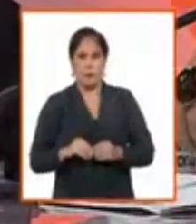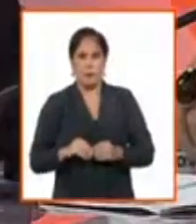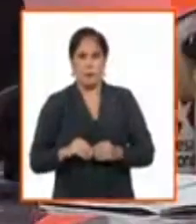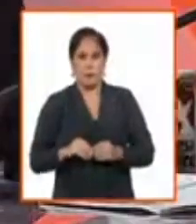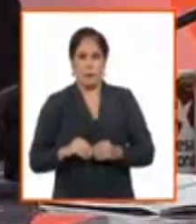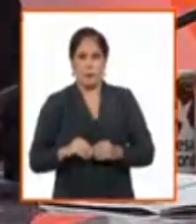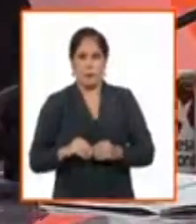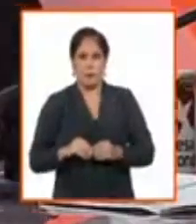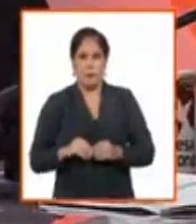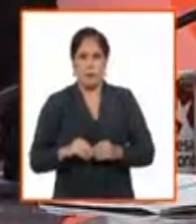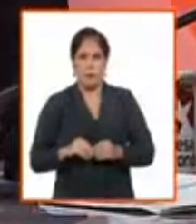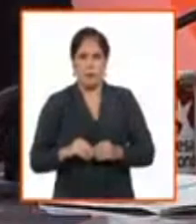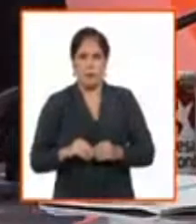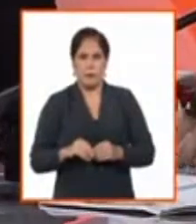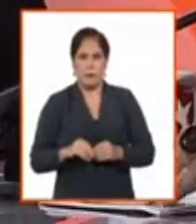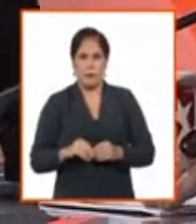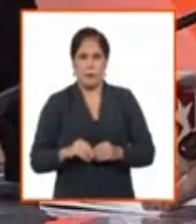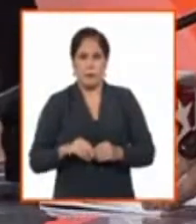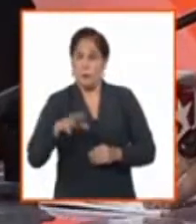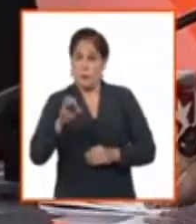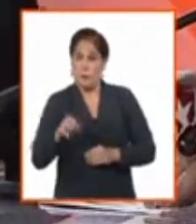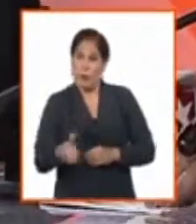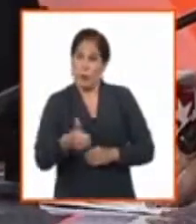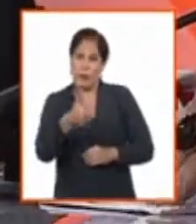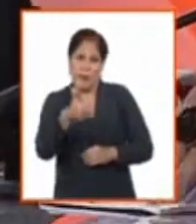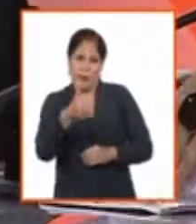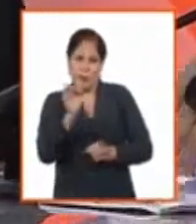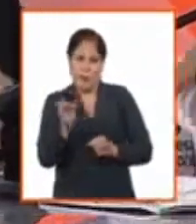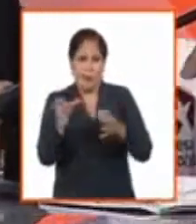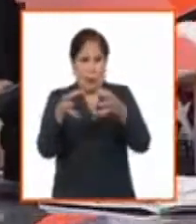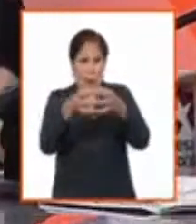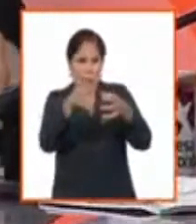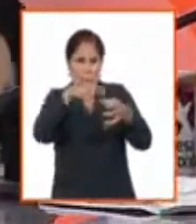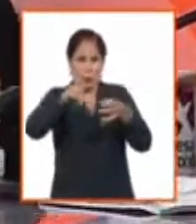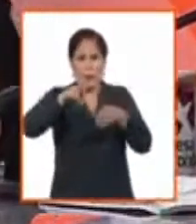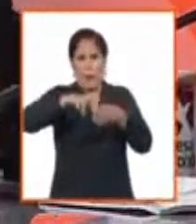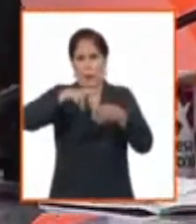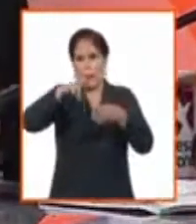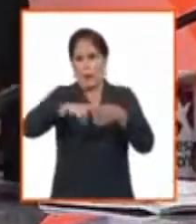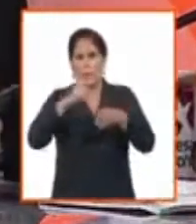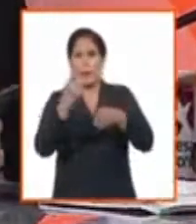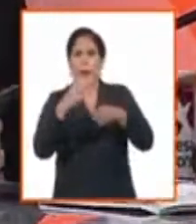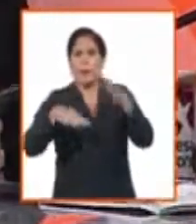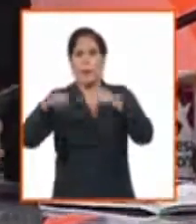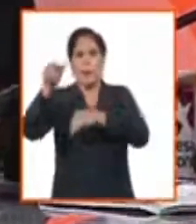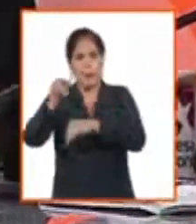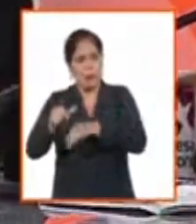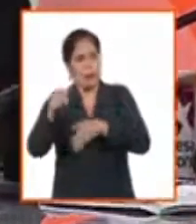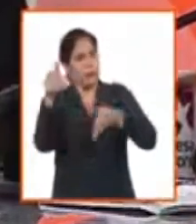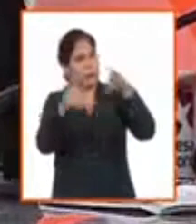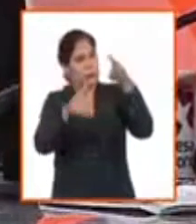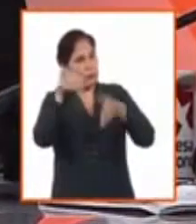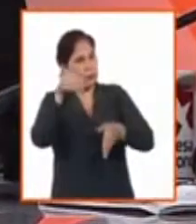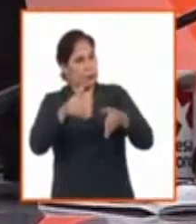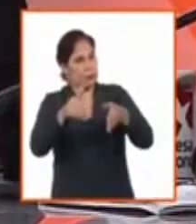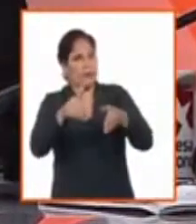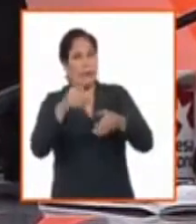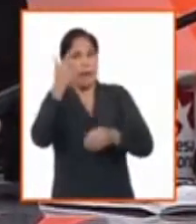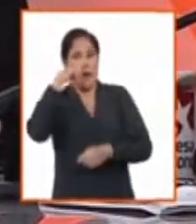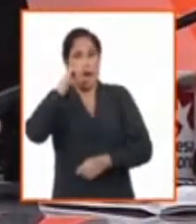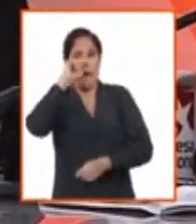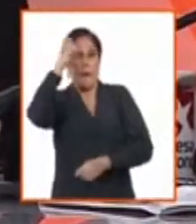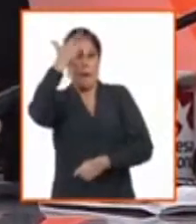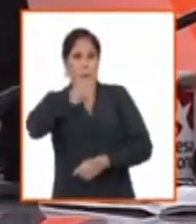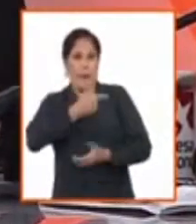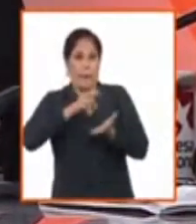bueno era roosevelt skerrit uno de los primeros ministros que además forma parte del alba y